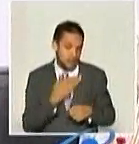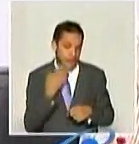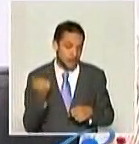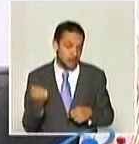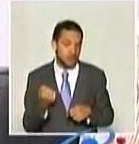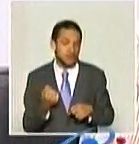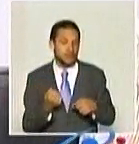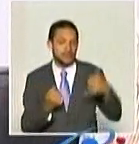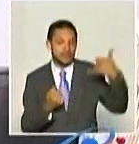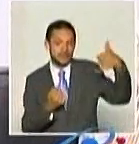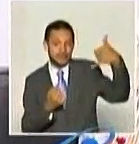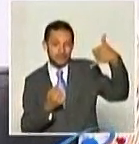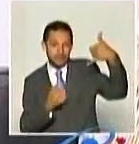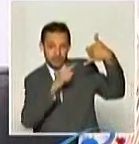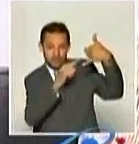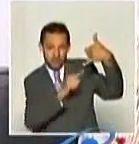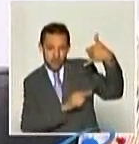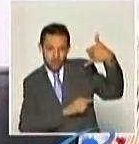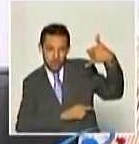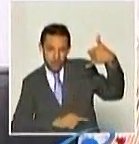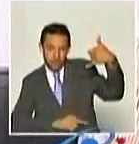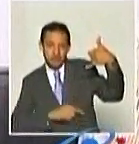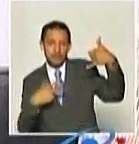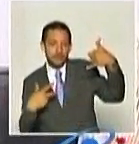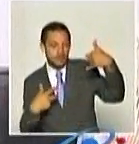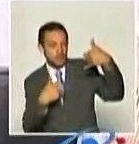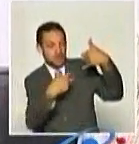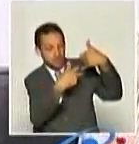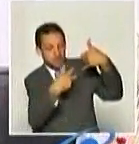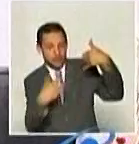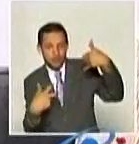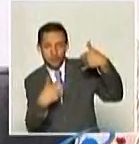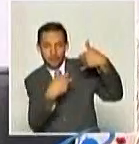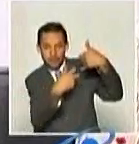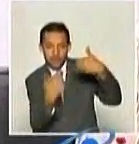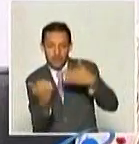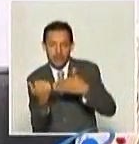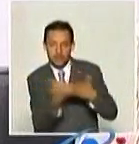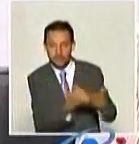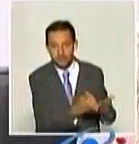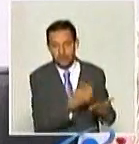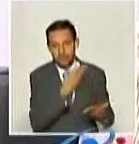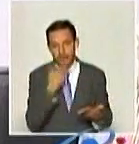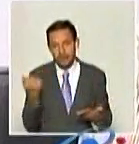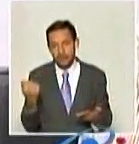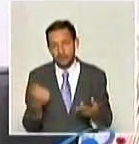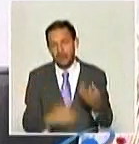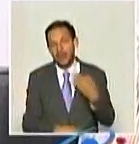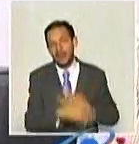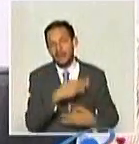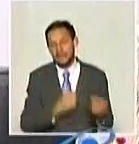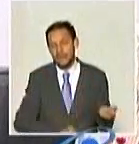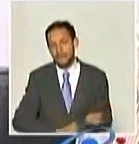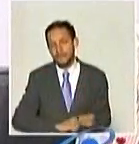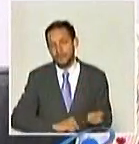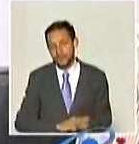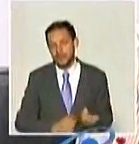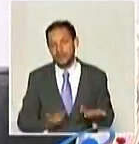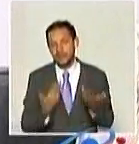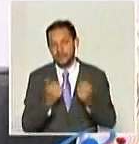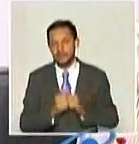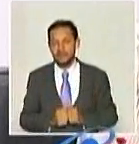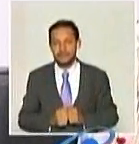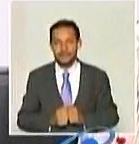convención, por el protocolo de Barcelona, que es el que nosotros utilizamos acá, no utilizamos el ozono directo